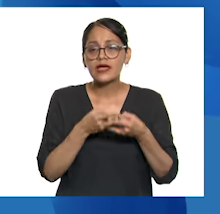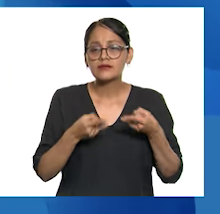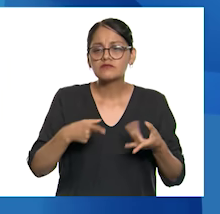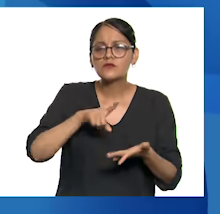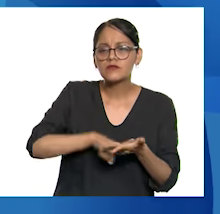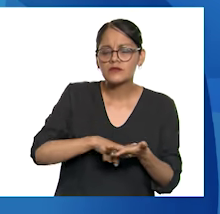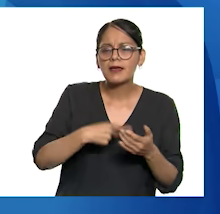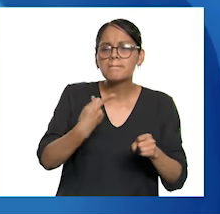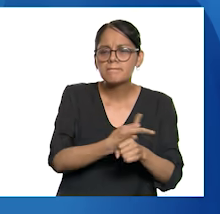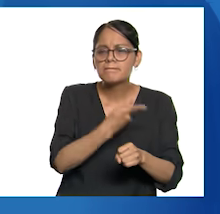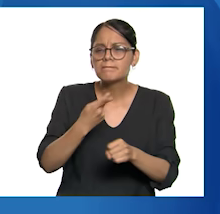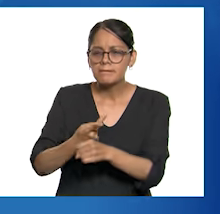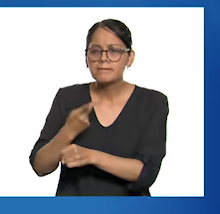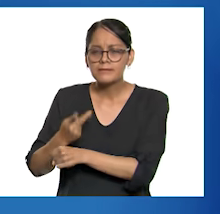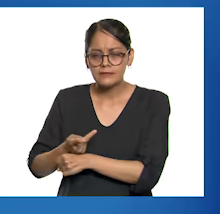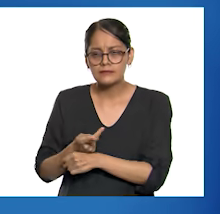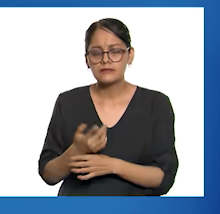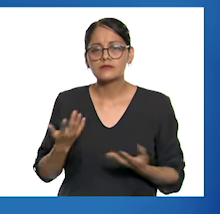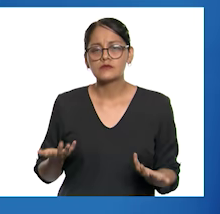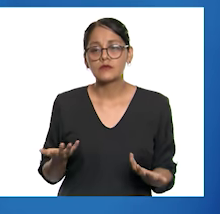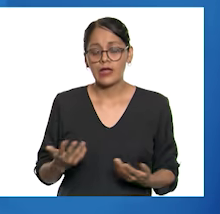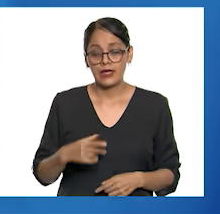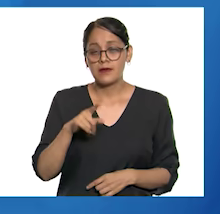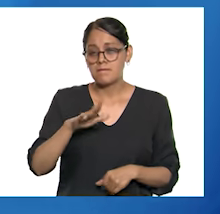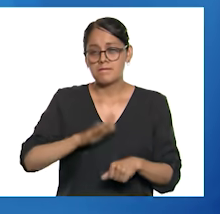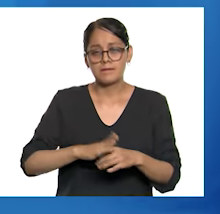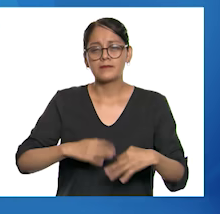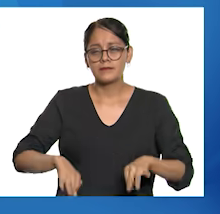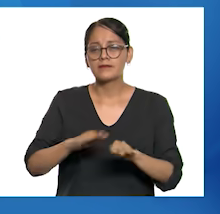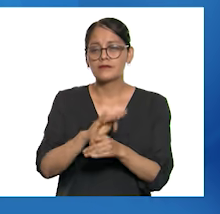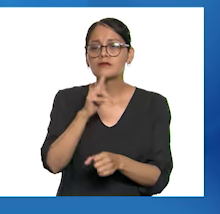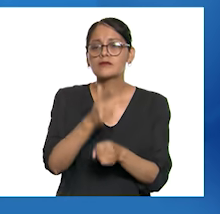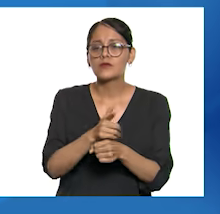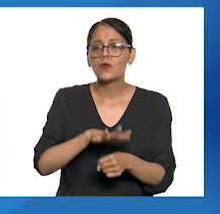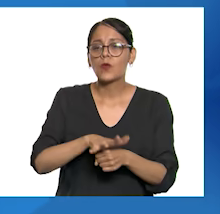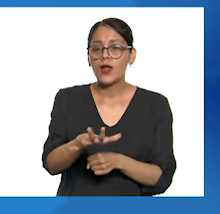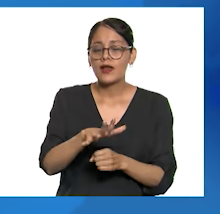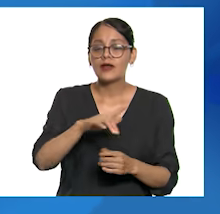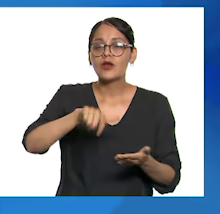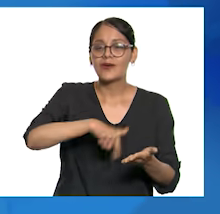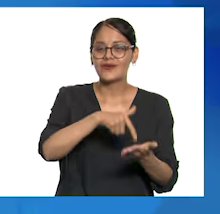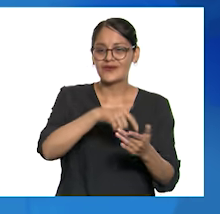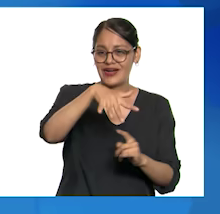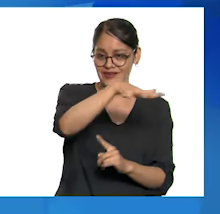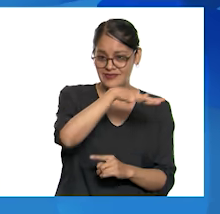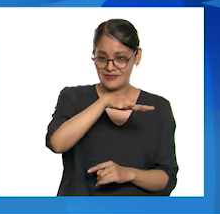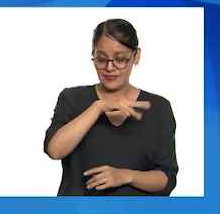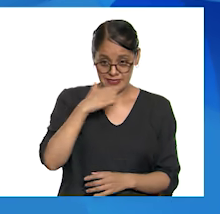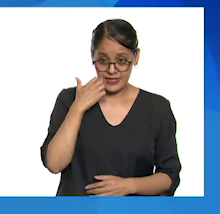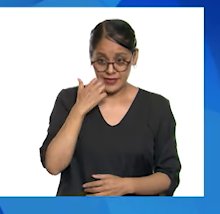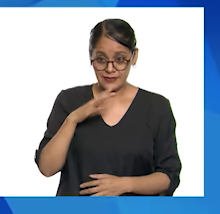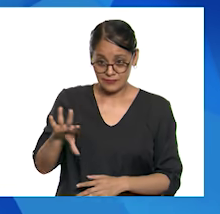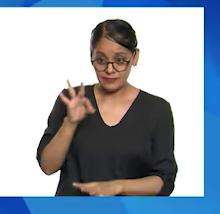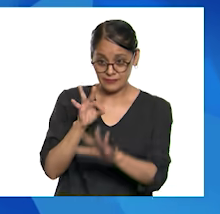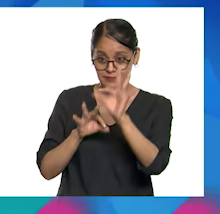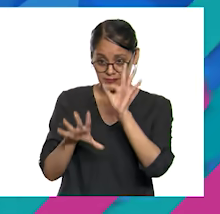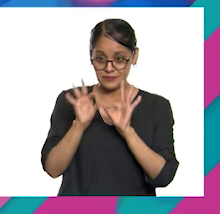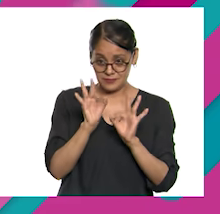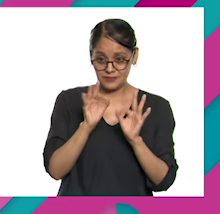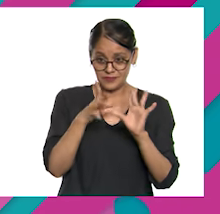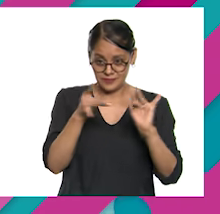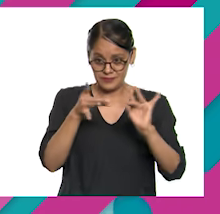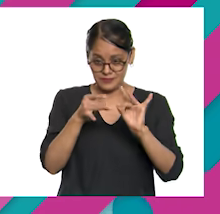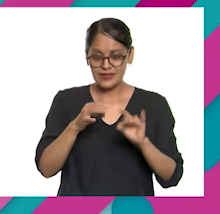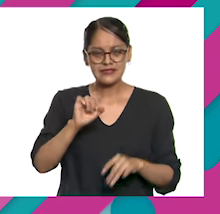los acontecimientos que sucedieron en cada momento y sobre todo también los escenarios. ¿Te parece si lo vamos haciendo con el cuento del gato con